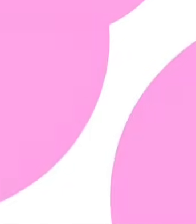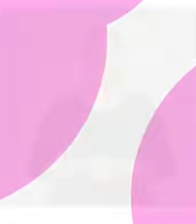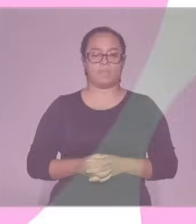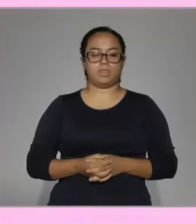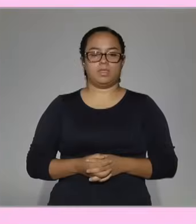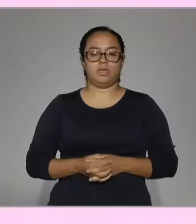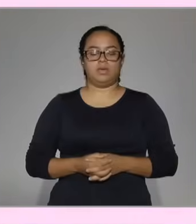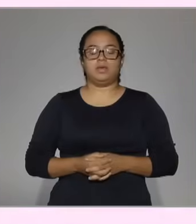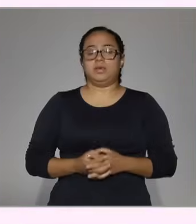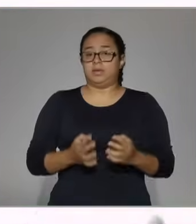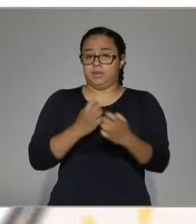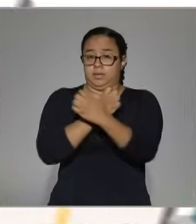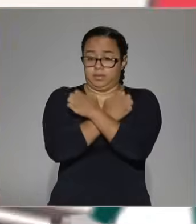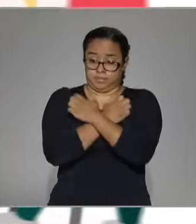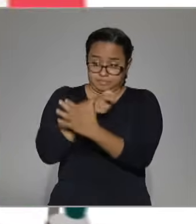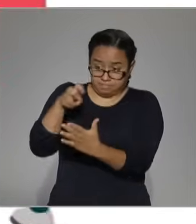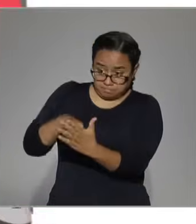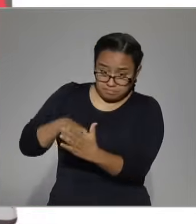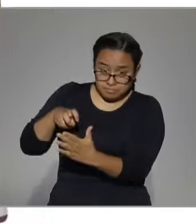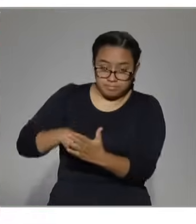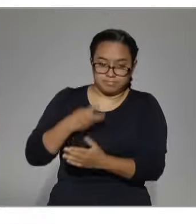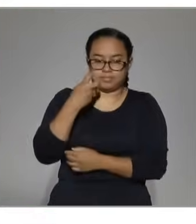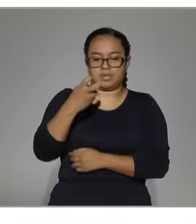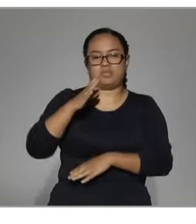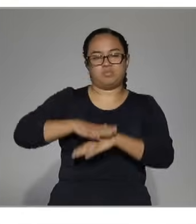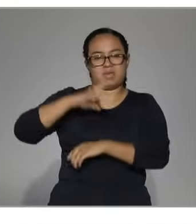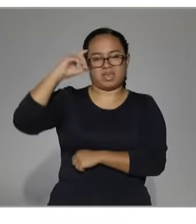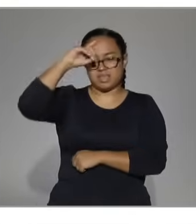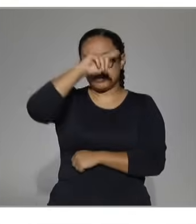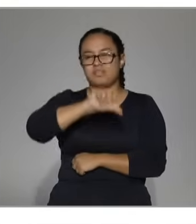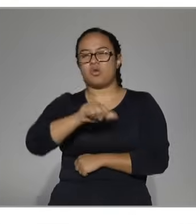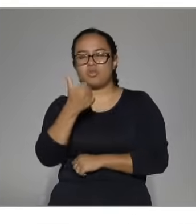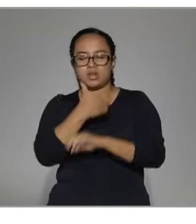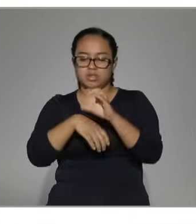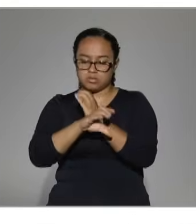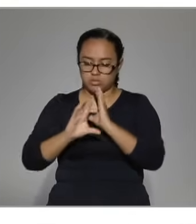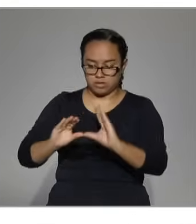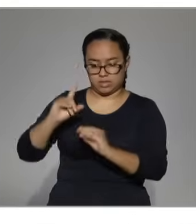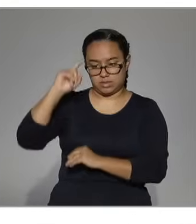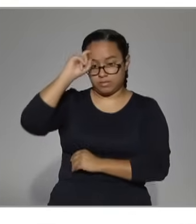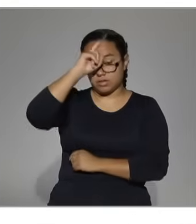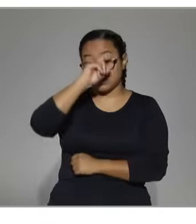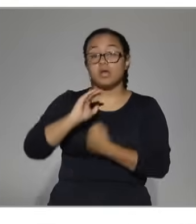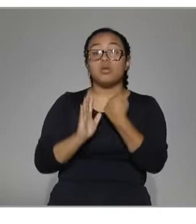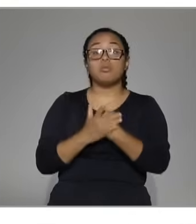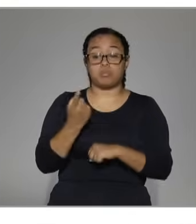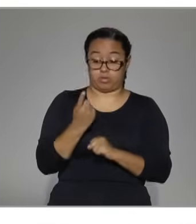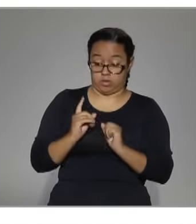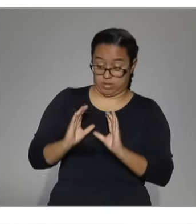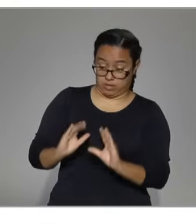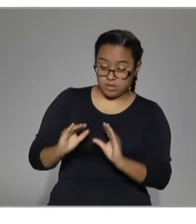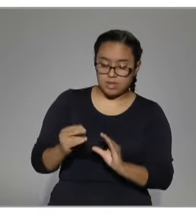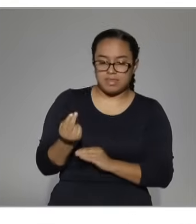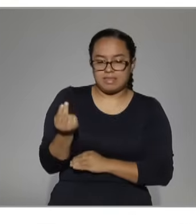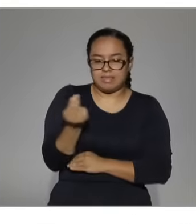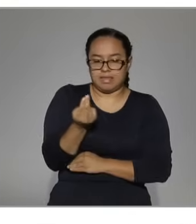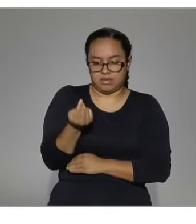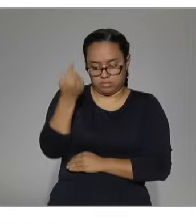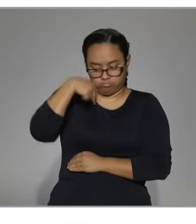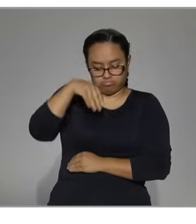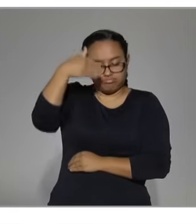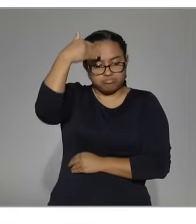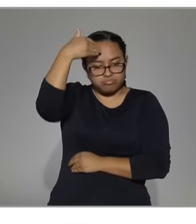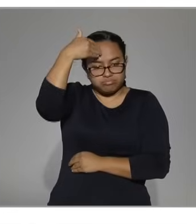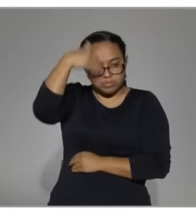Educar es más difícil que enseñar, porque para enseñar se necesita saber.